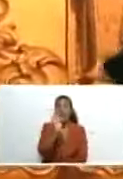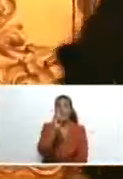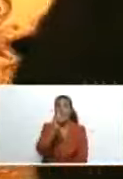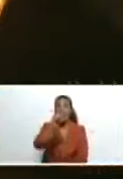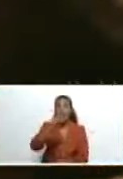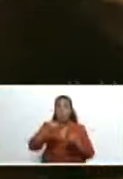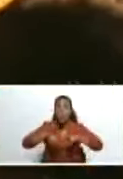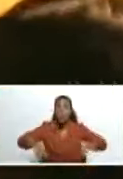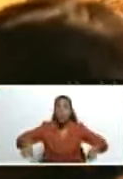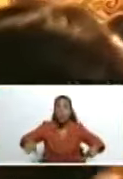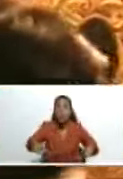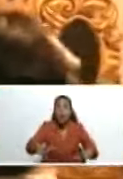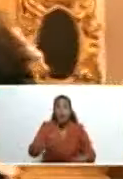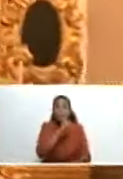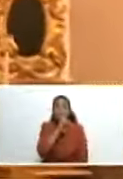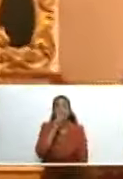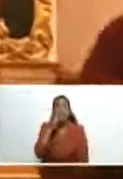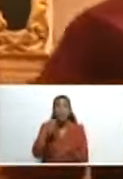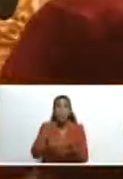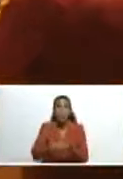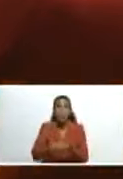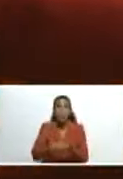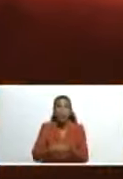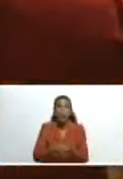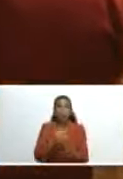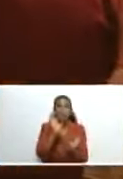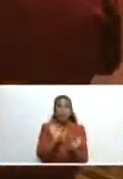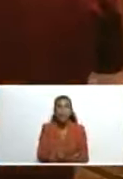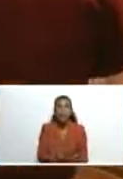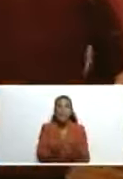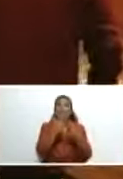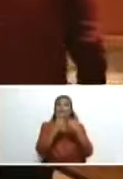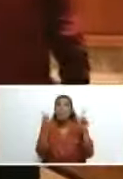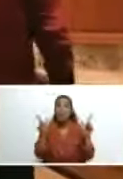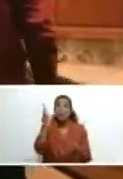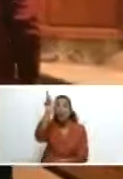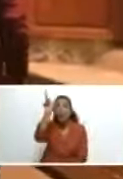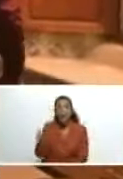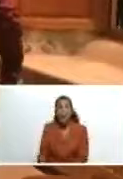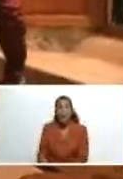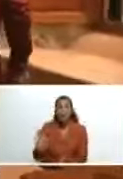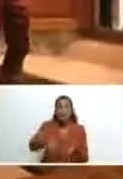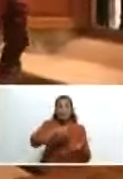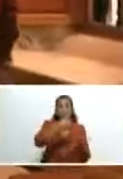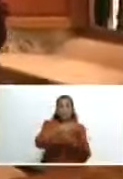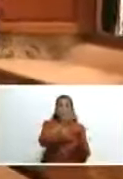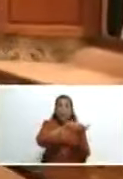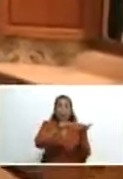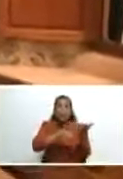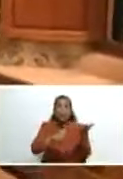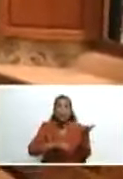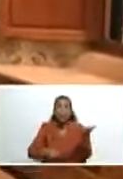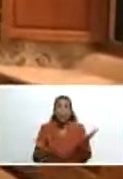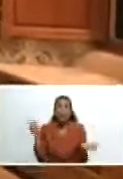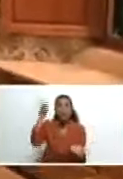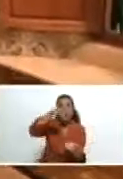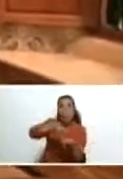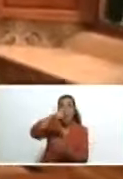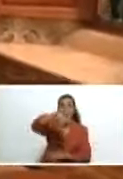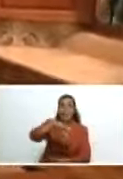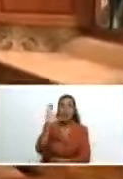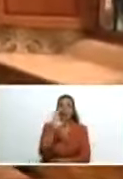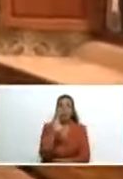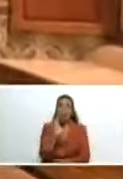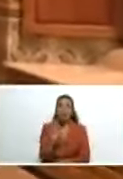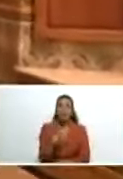este altar se tituló a nuestro Simón Bolívar Libertador de Venezuela cuando se realizó por segunda vez en la ciudad de Caracas. Cuando vino